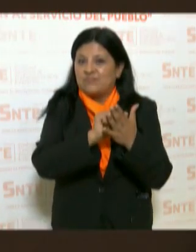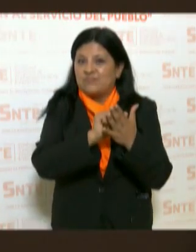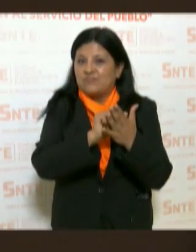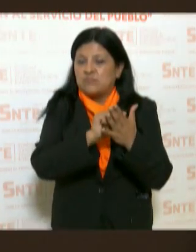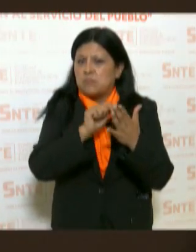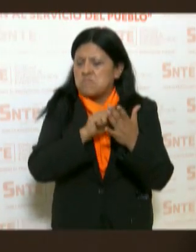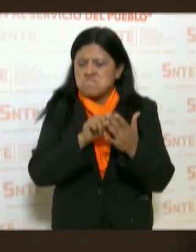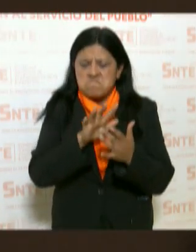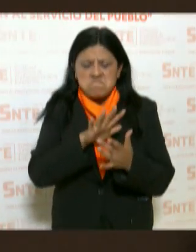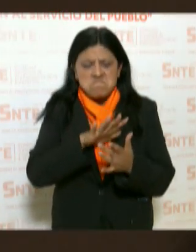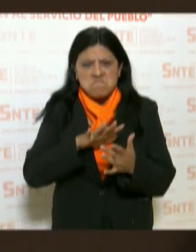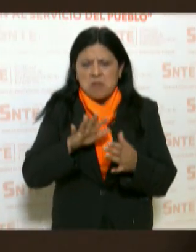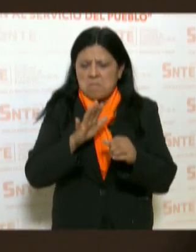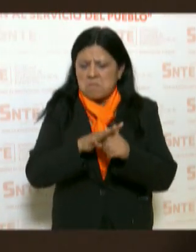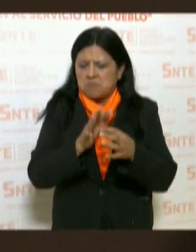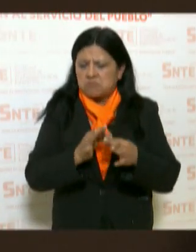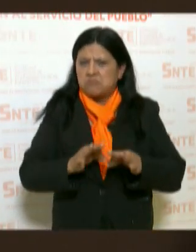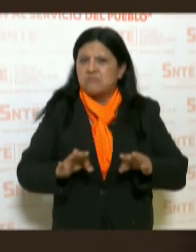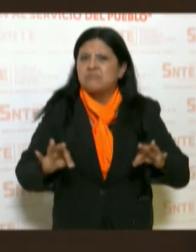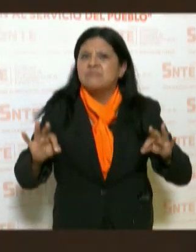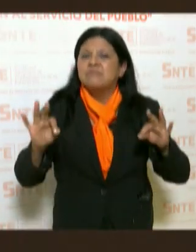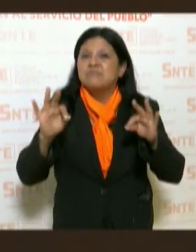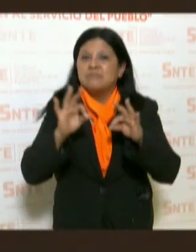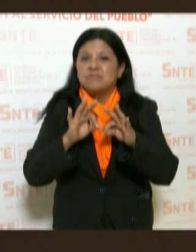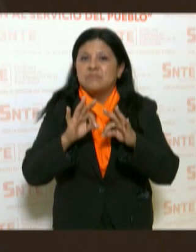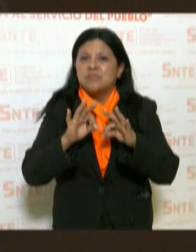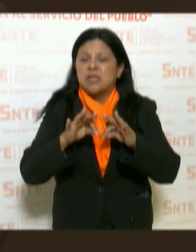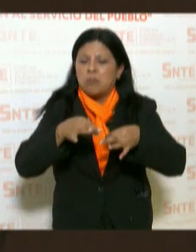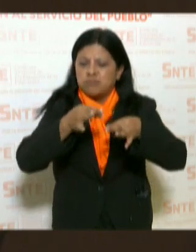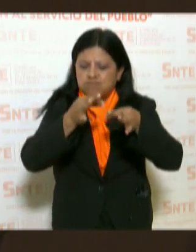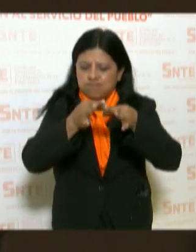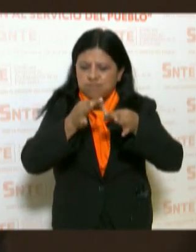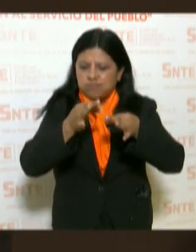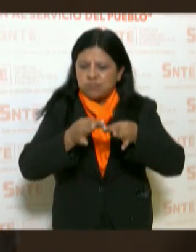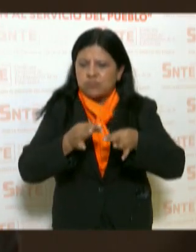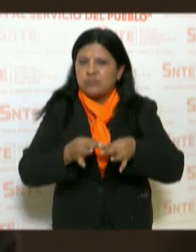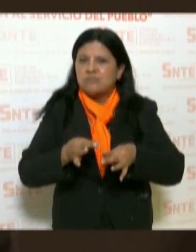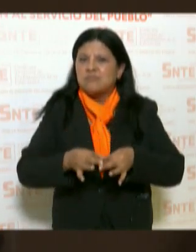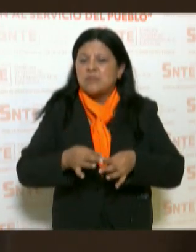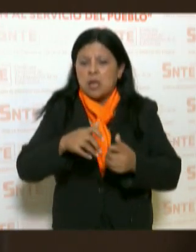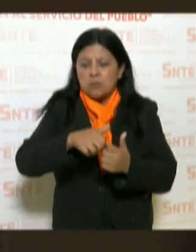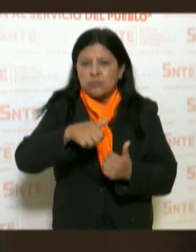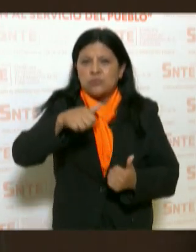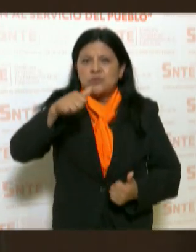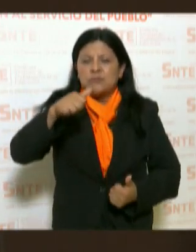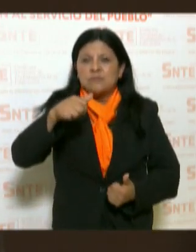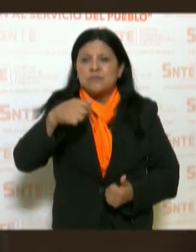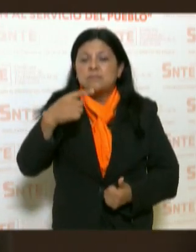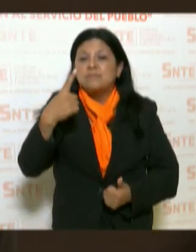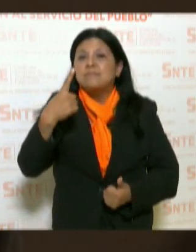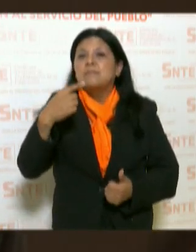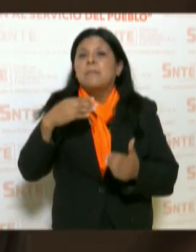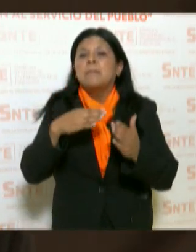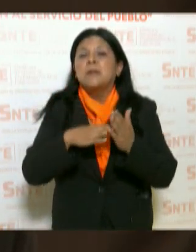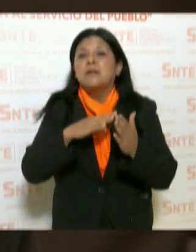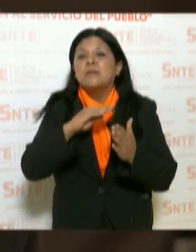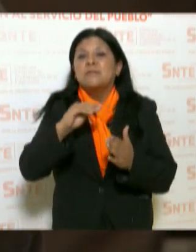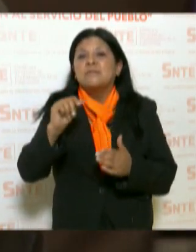básicos se aprobaron en la Constitución de 1917.